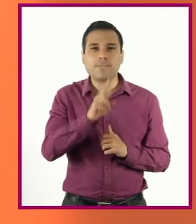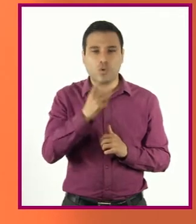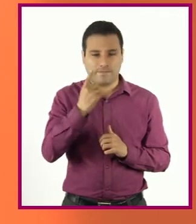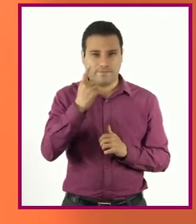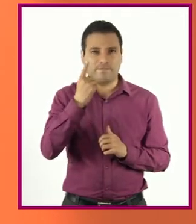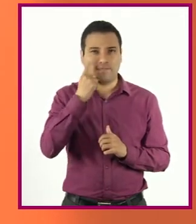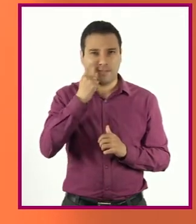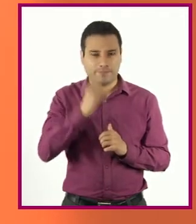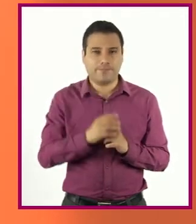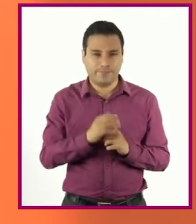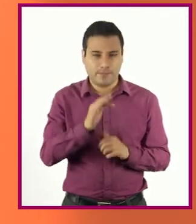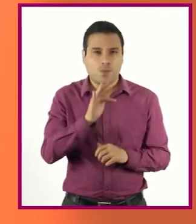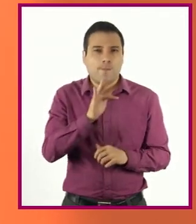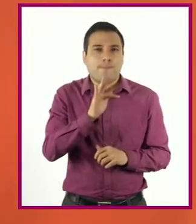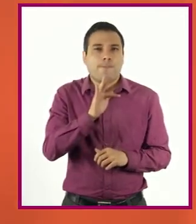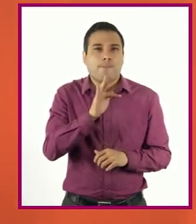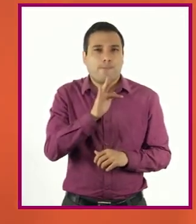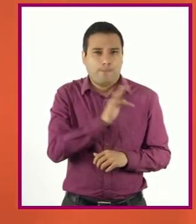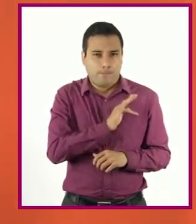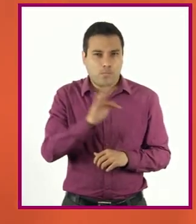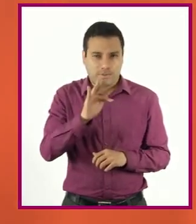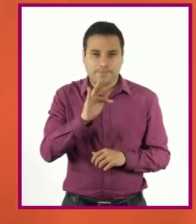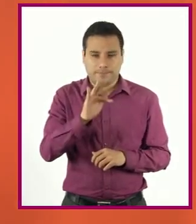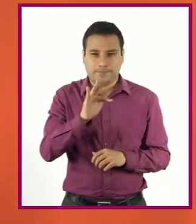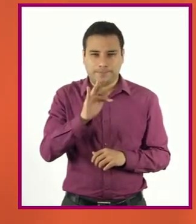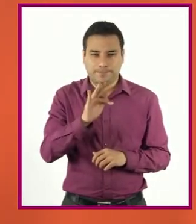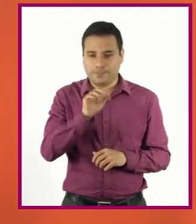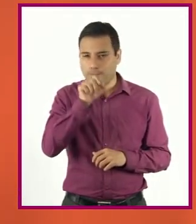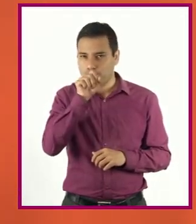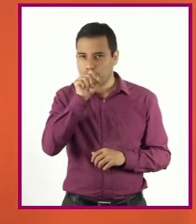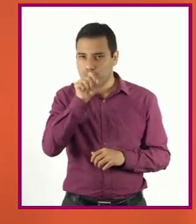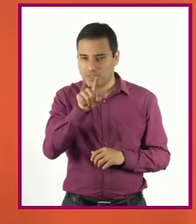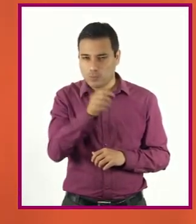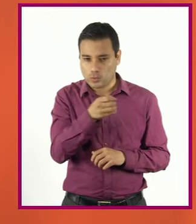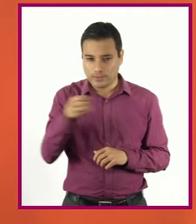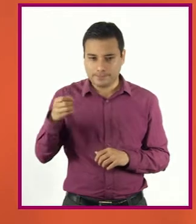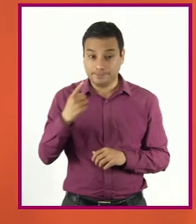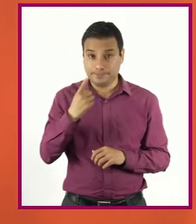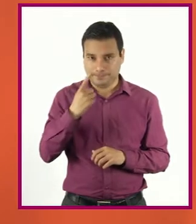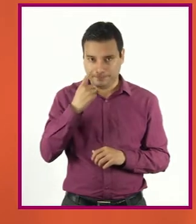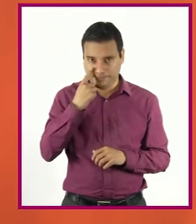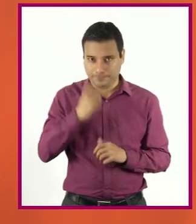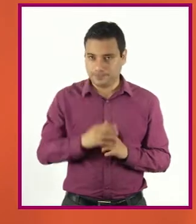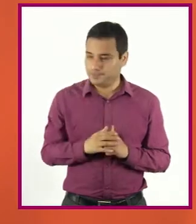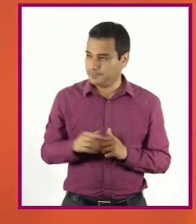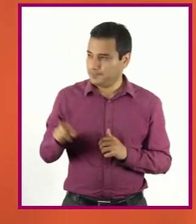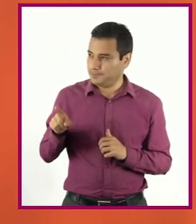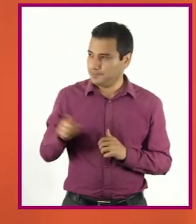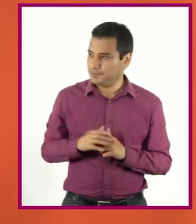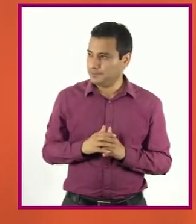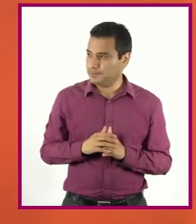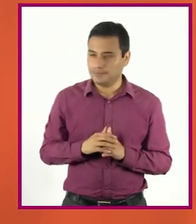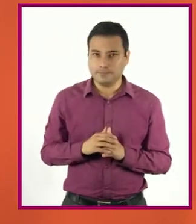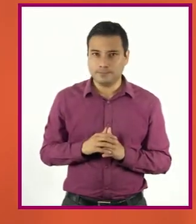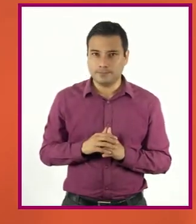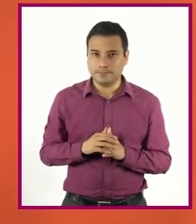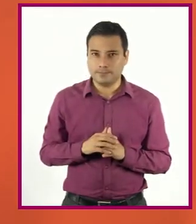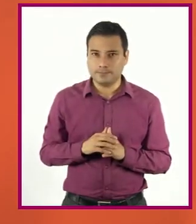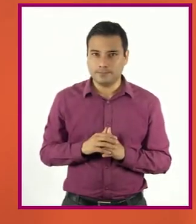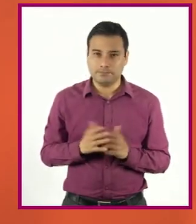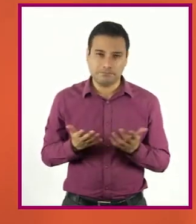el mismo orden decimal. Esto es, 19 centésimos es igual a